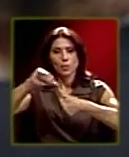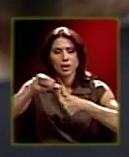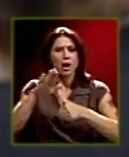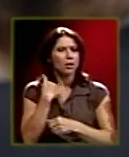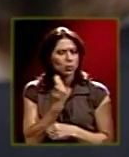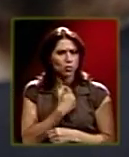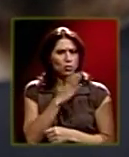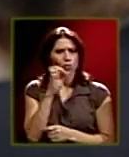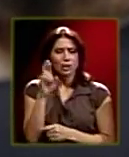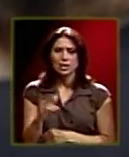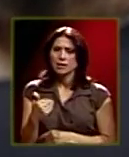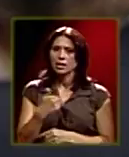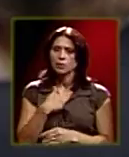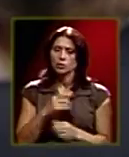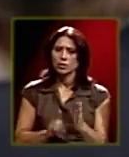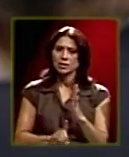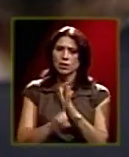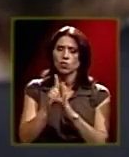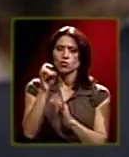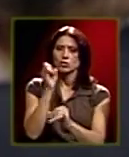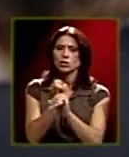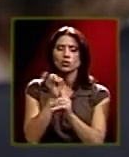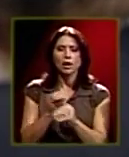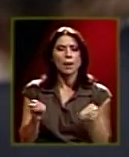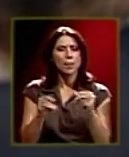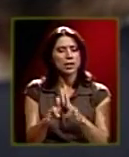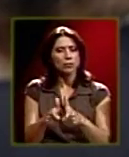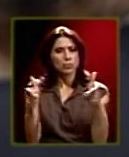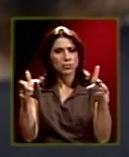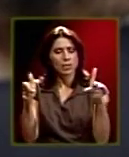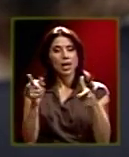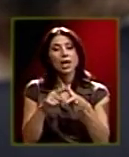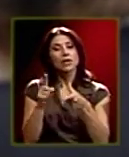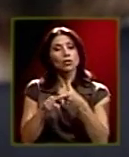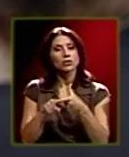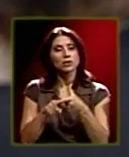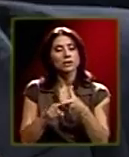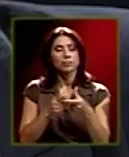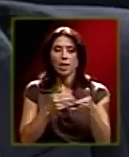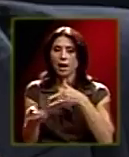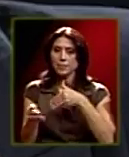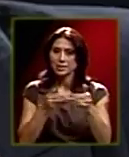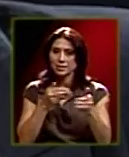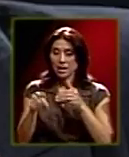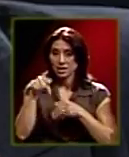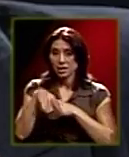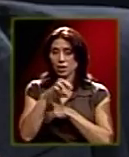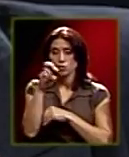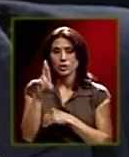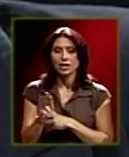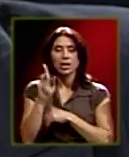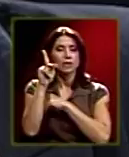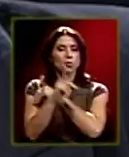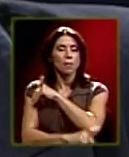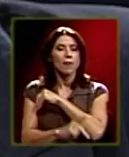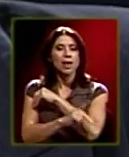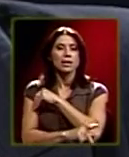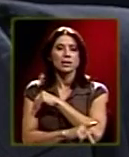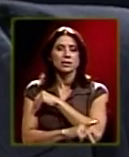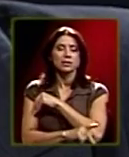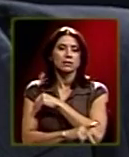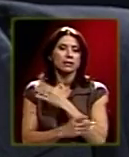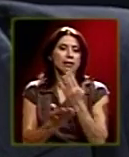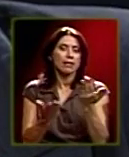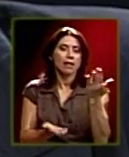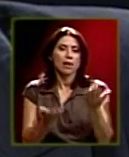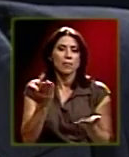desarrollo institucional mucho mayor. Entonces, en esta ocasión, a pesar de ser un país que a mi juicio tenemos